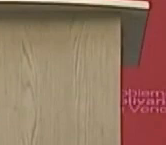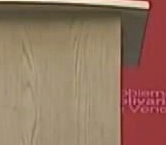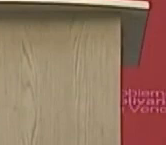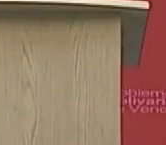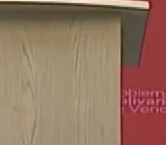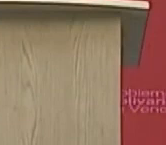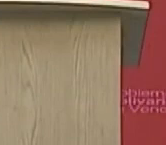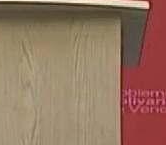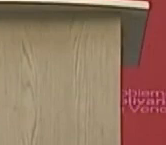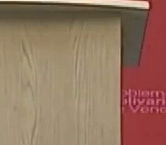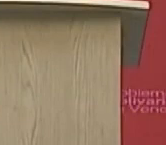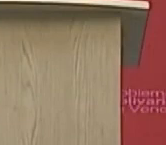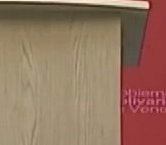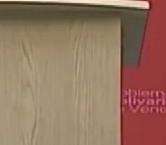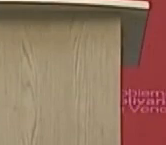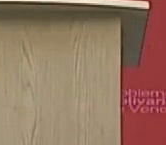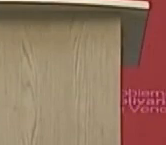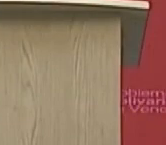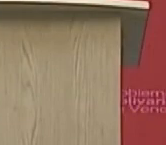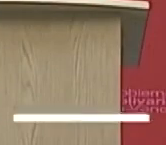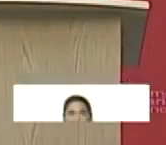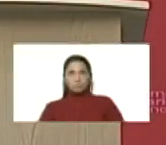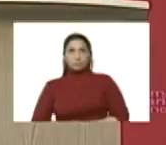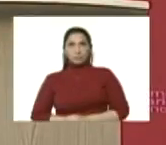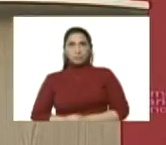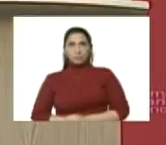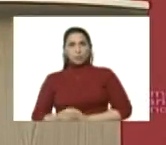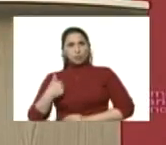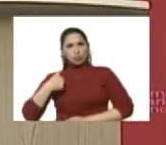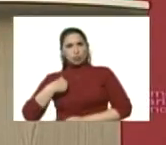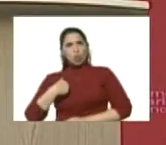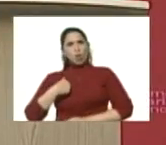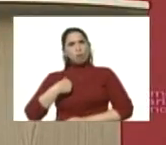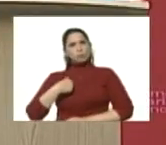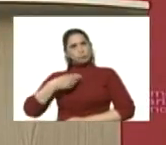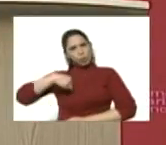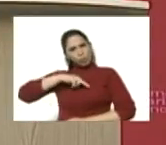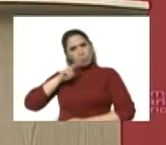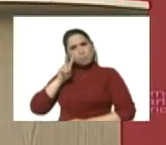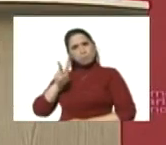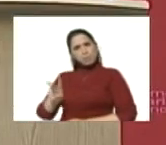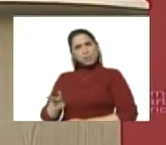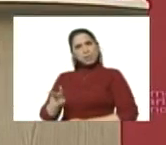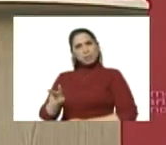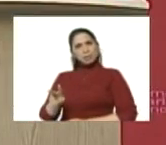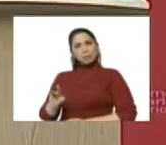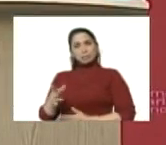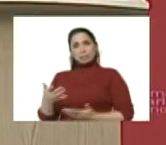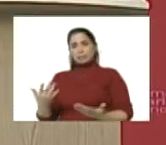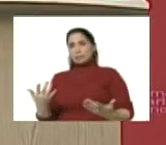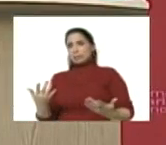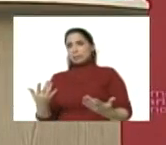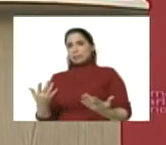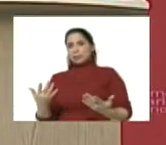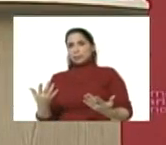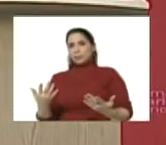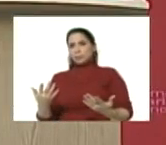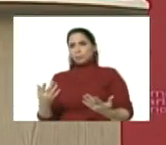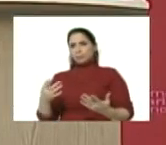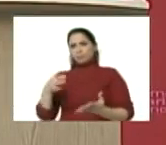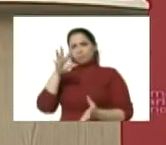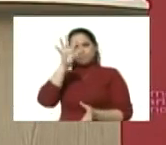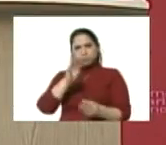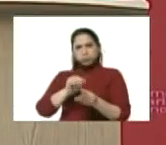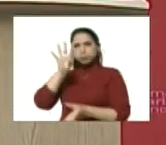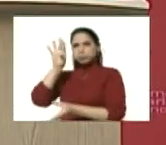tiene este país hermano. Yo, bueno, hemos visto unas imágenes realmente que resumen lo